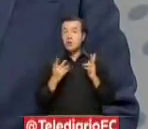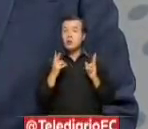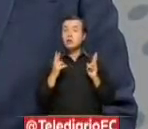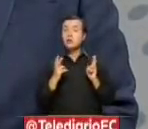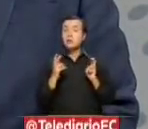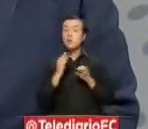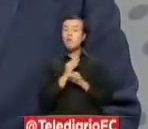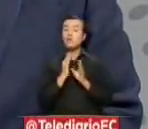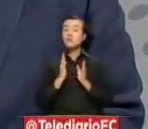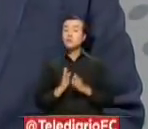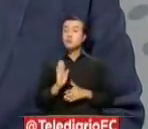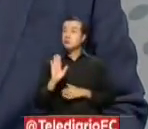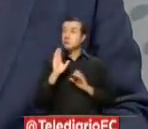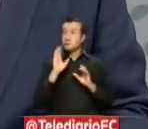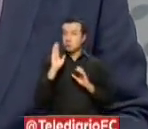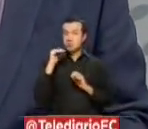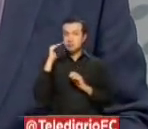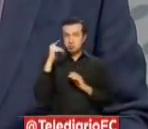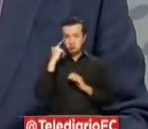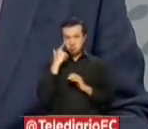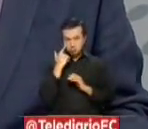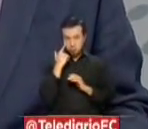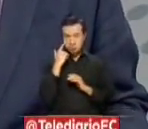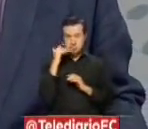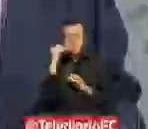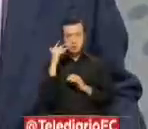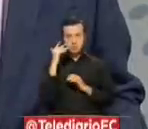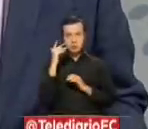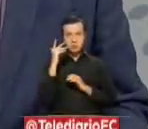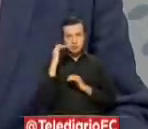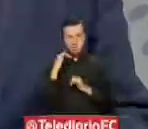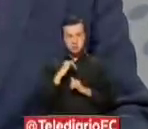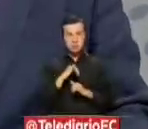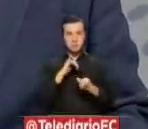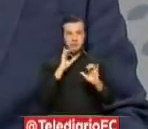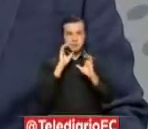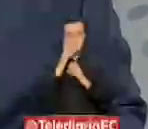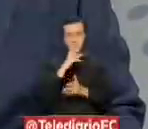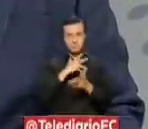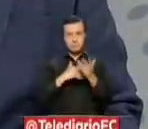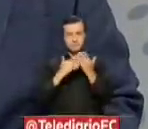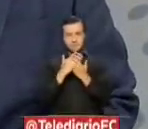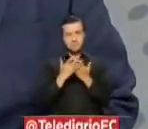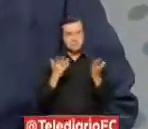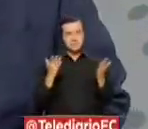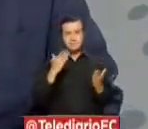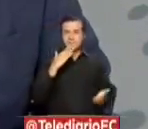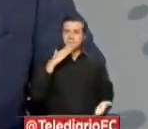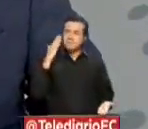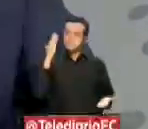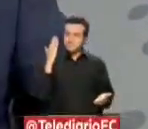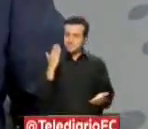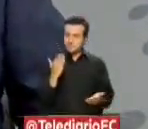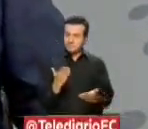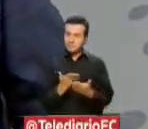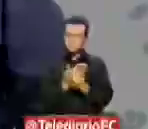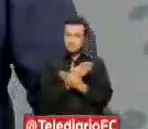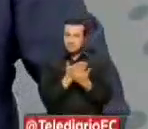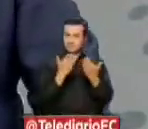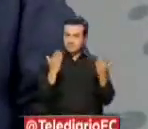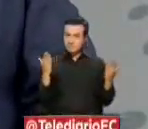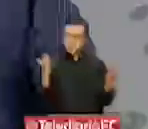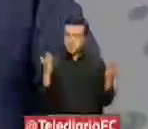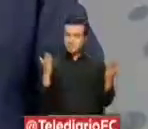este funcionario en el curso de nuestros próximos espacios informativos. Gracias, amigas y amigas,